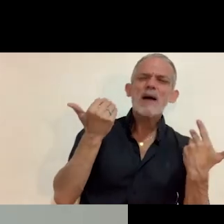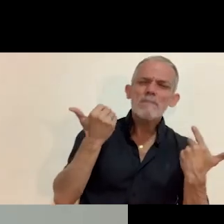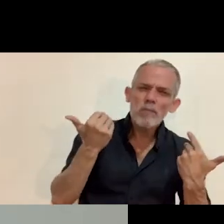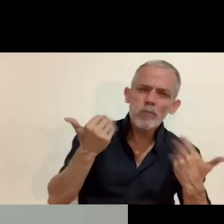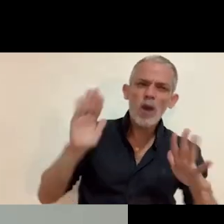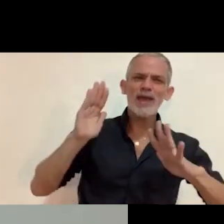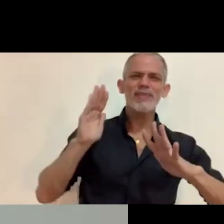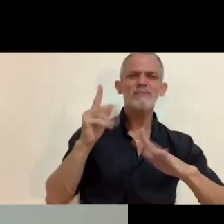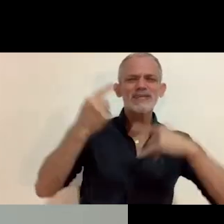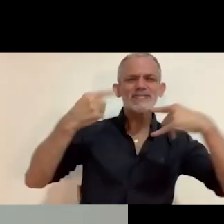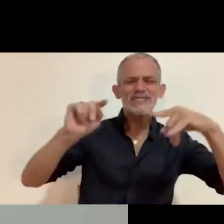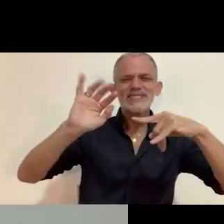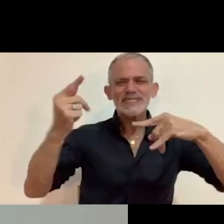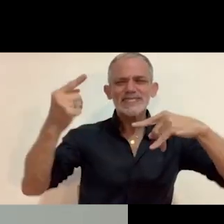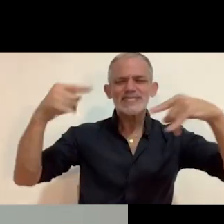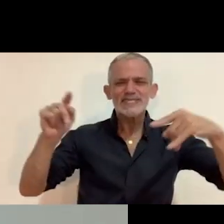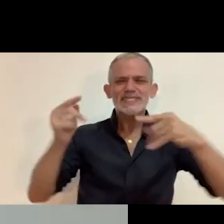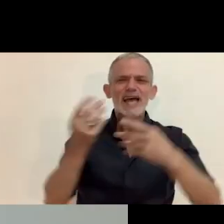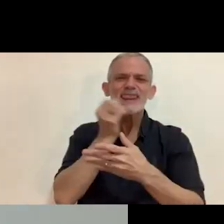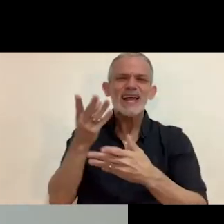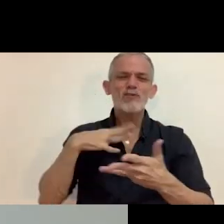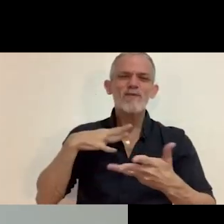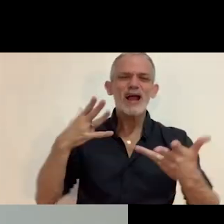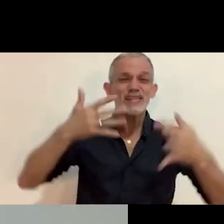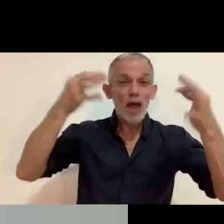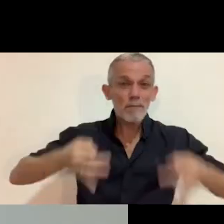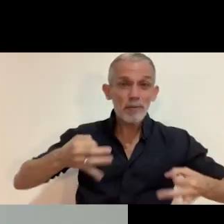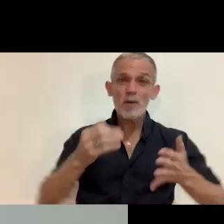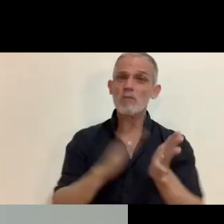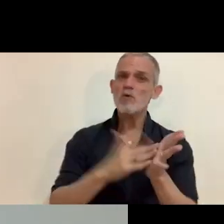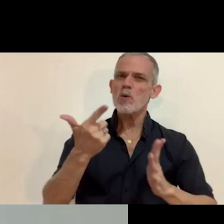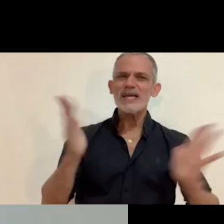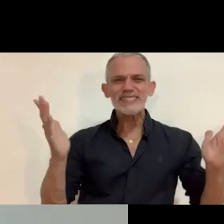delito, como no tiene de alguna manera la certeza, y ahora vamos a ver por qué no